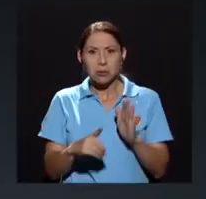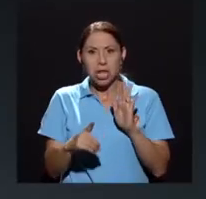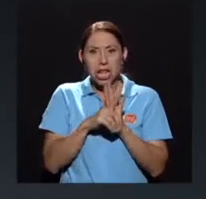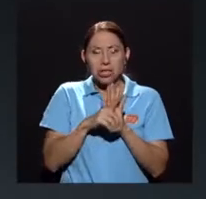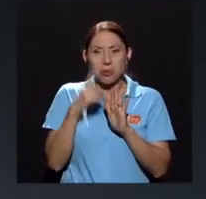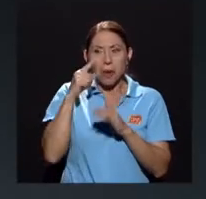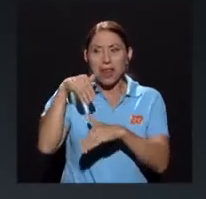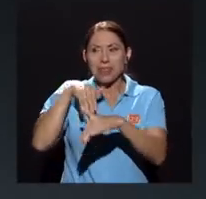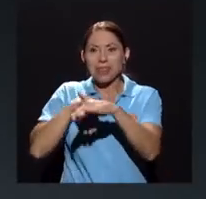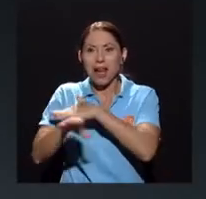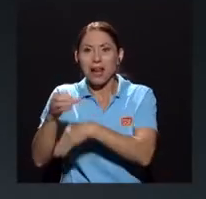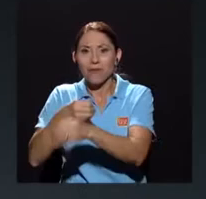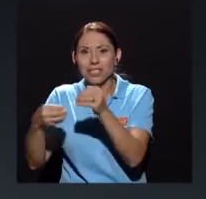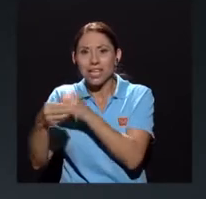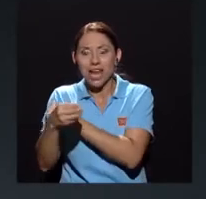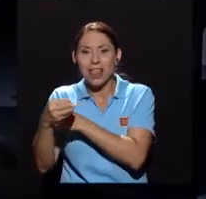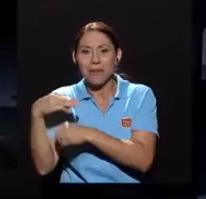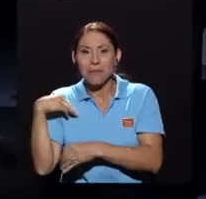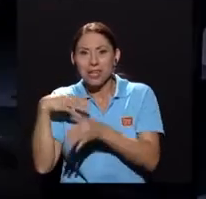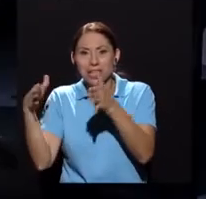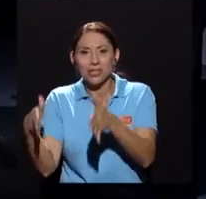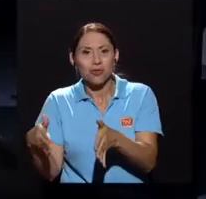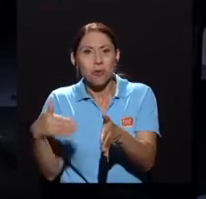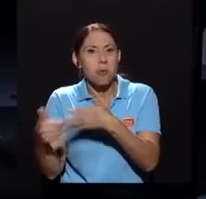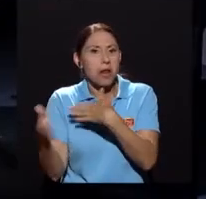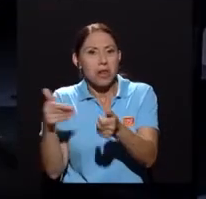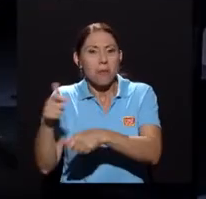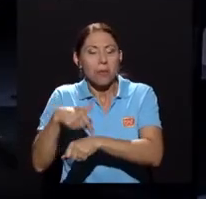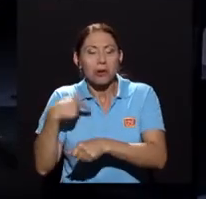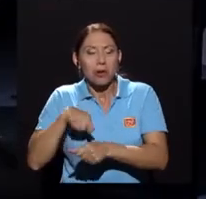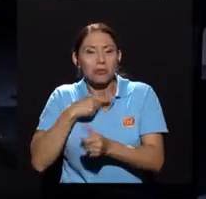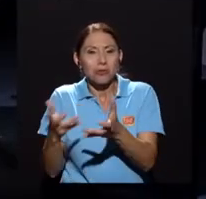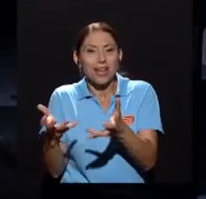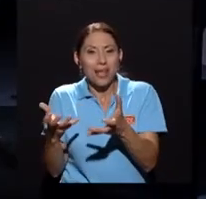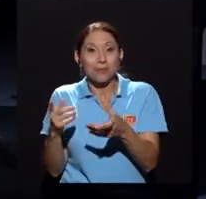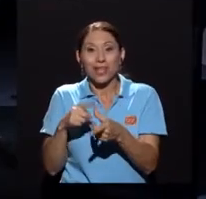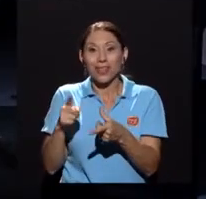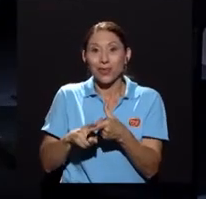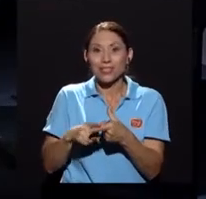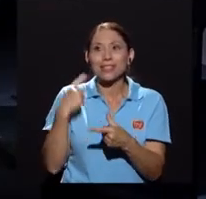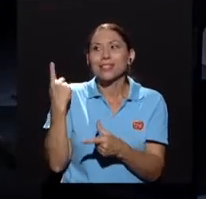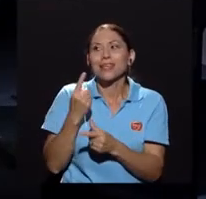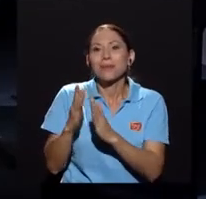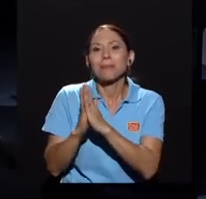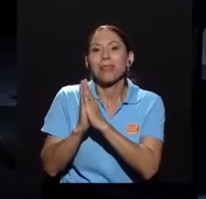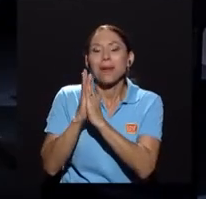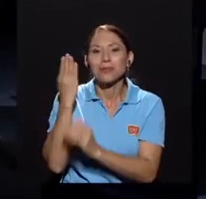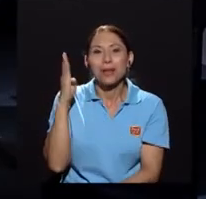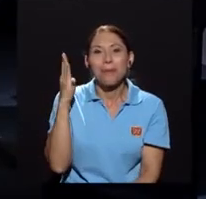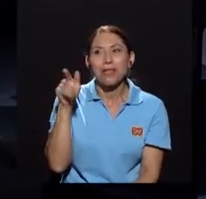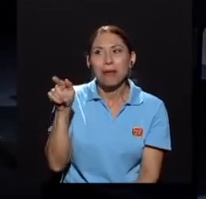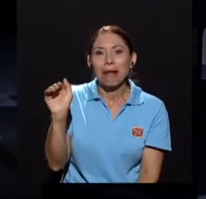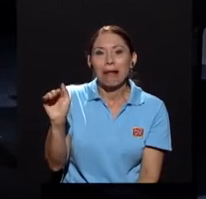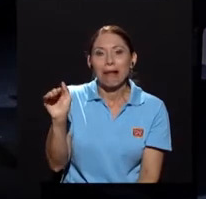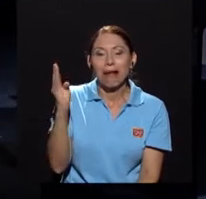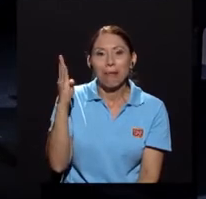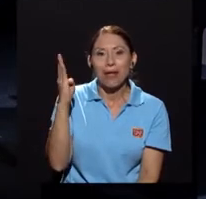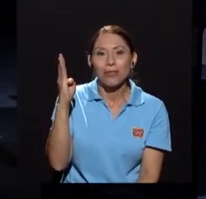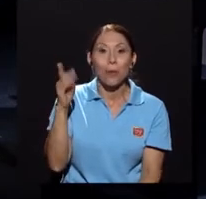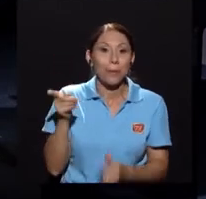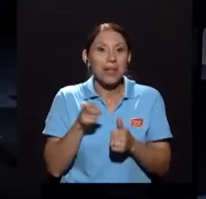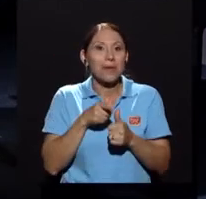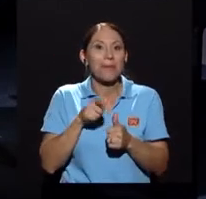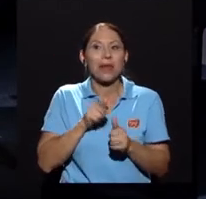y el doctor a contar una anécdota porque siempre le pedíamos el baño verdad primero nos tomábamos todo el café